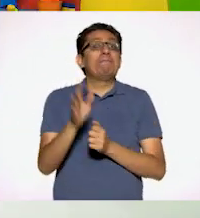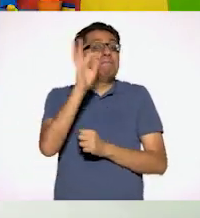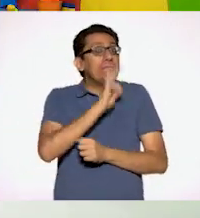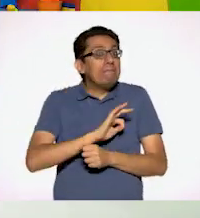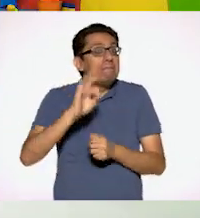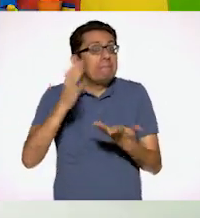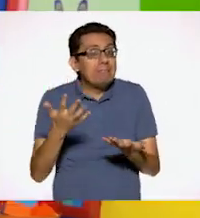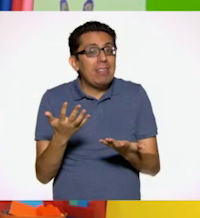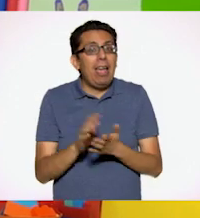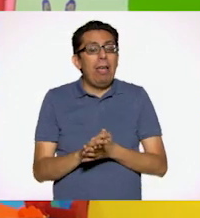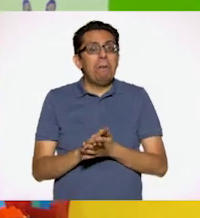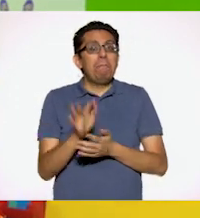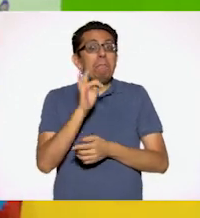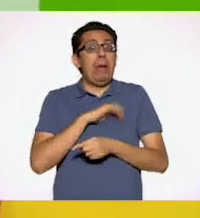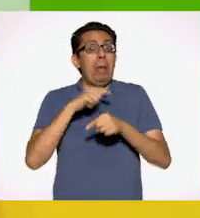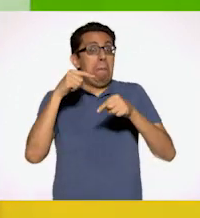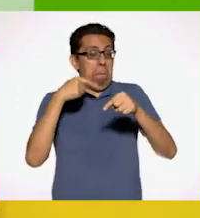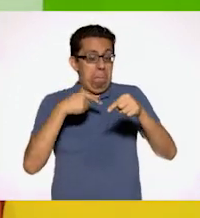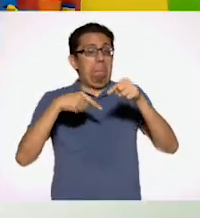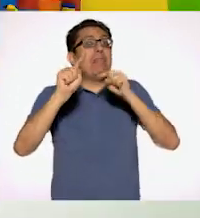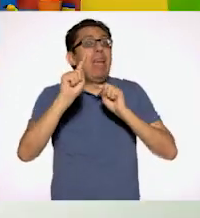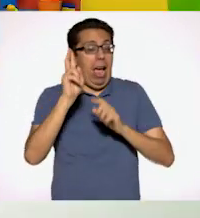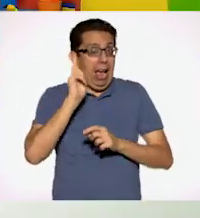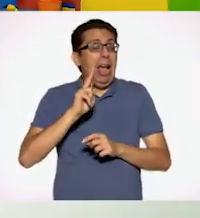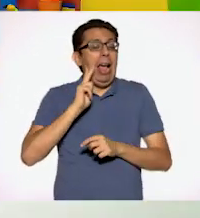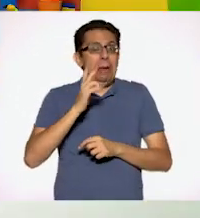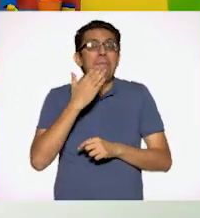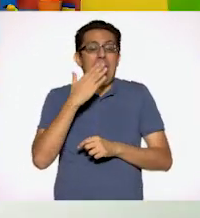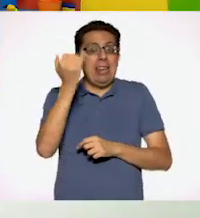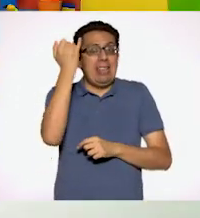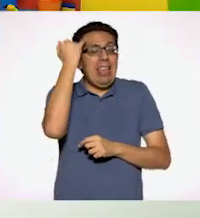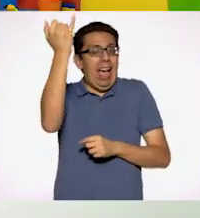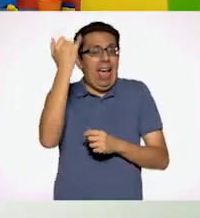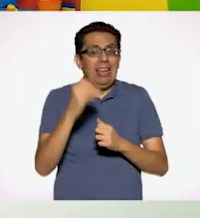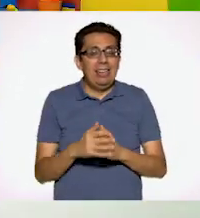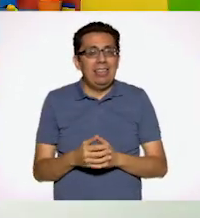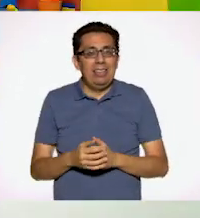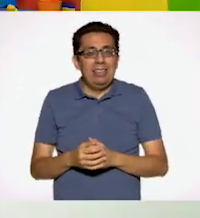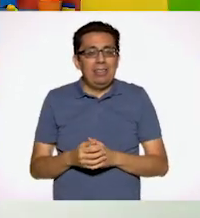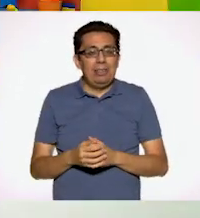¿Podemos patearlo? ¡Muy bien! ¡Buena idea! A ver.